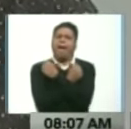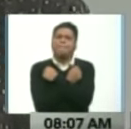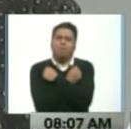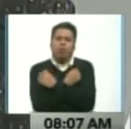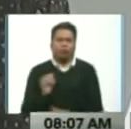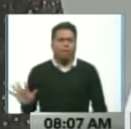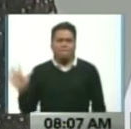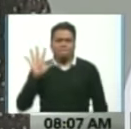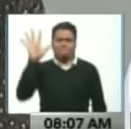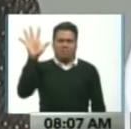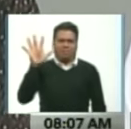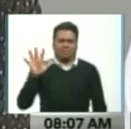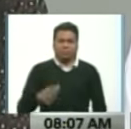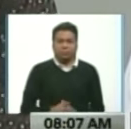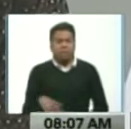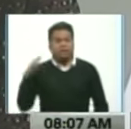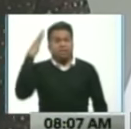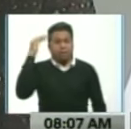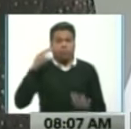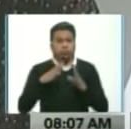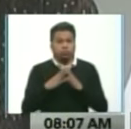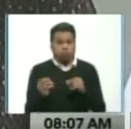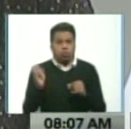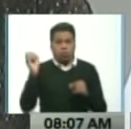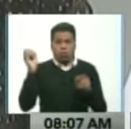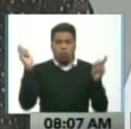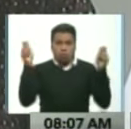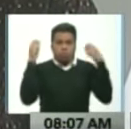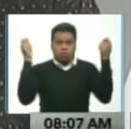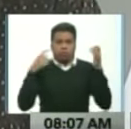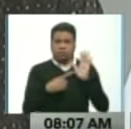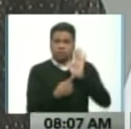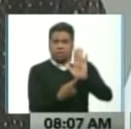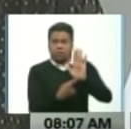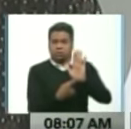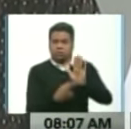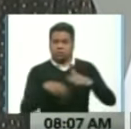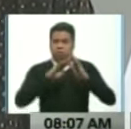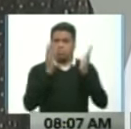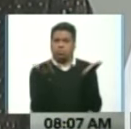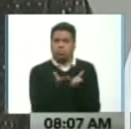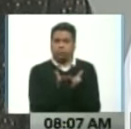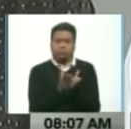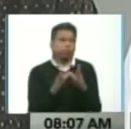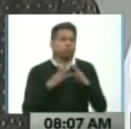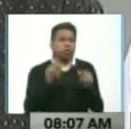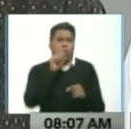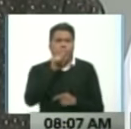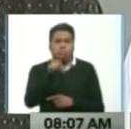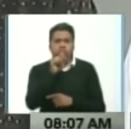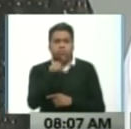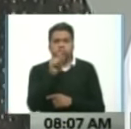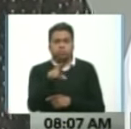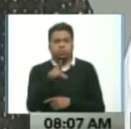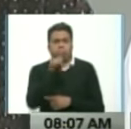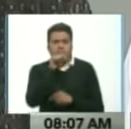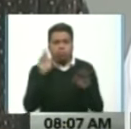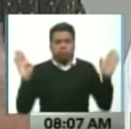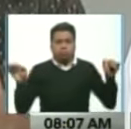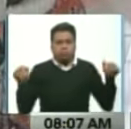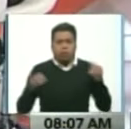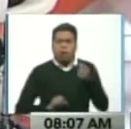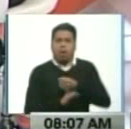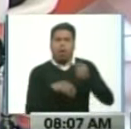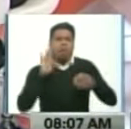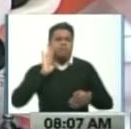manera en que vamos a llegar nosotros en la publicidad, pues una de las potencias más grandes a nivel mundial publicitario es las redes sociales. Con este apoyo que nos están